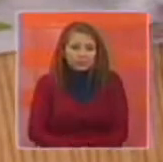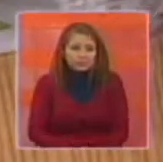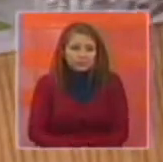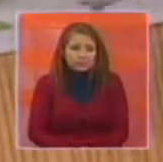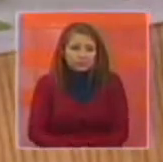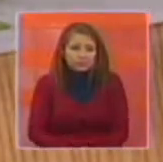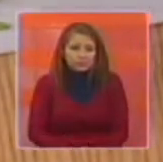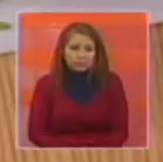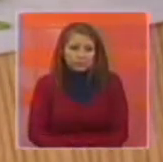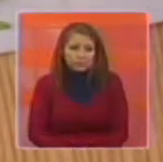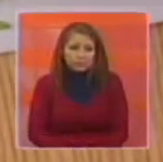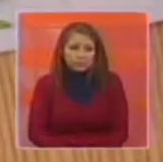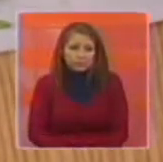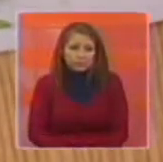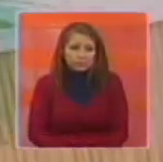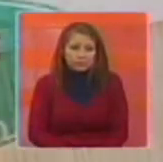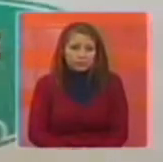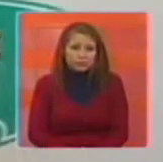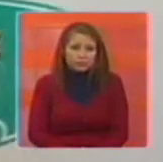picadito aquí.